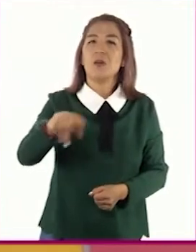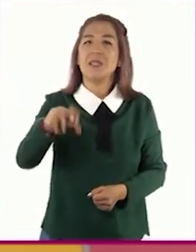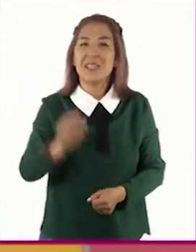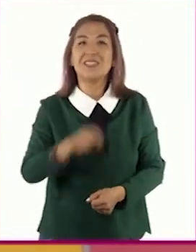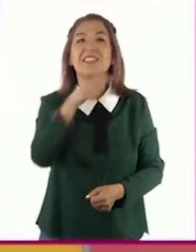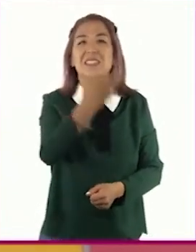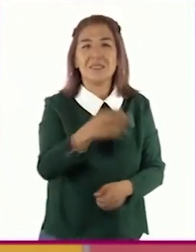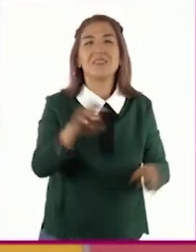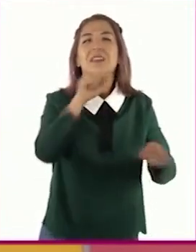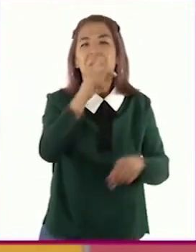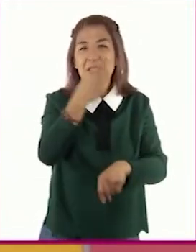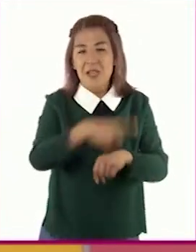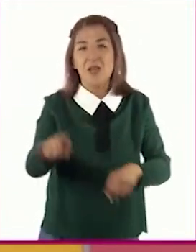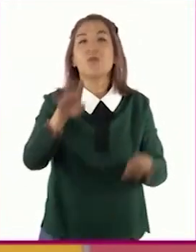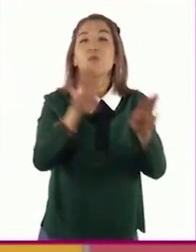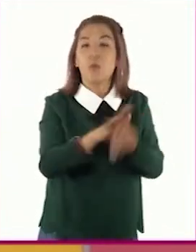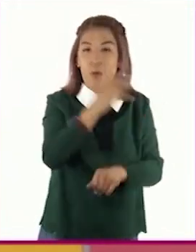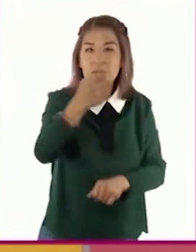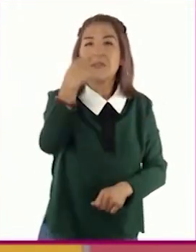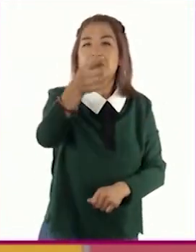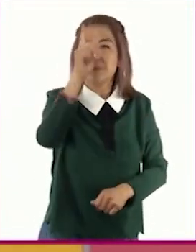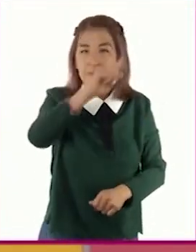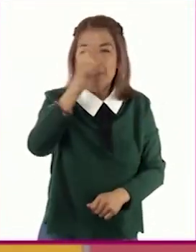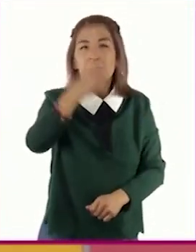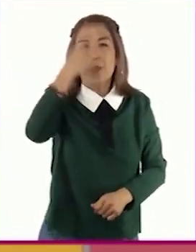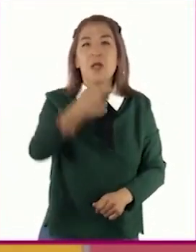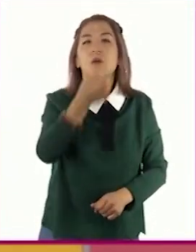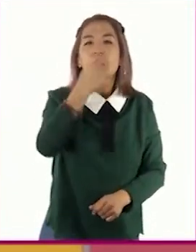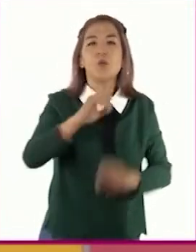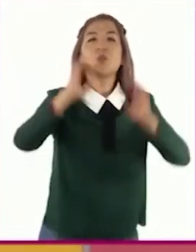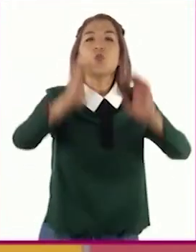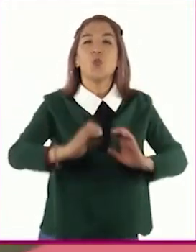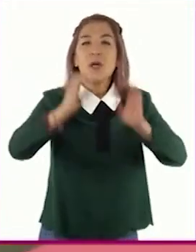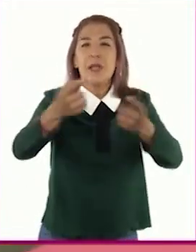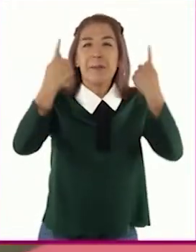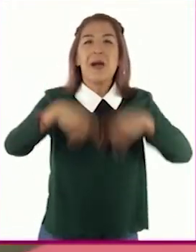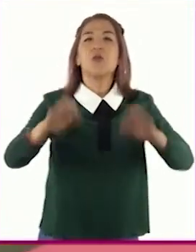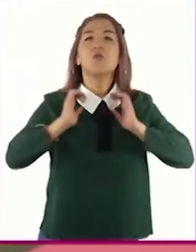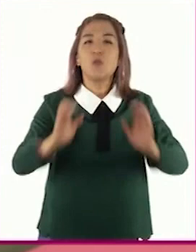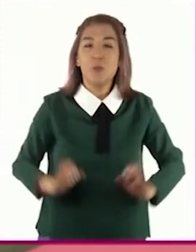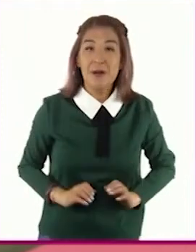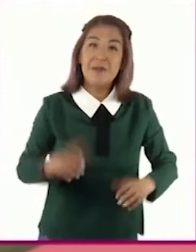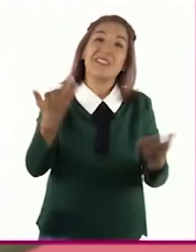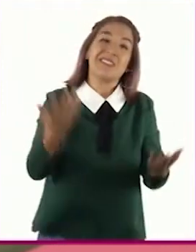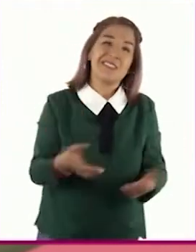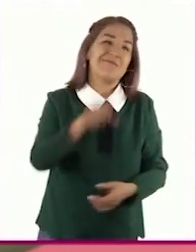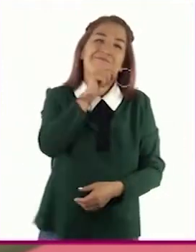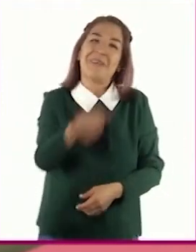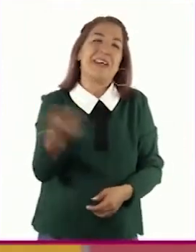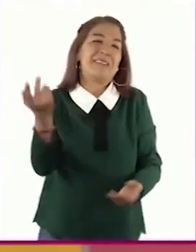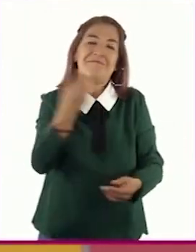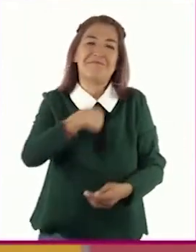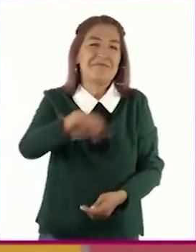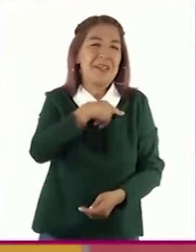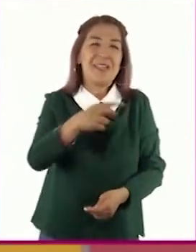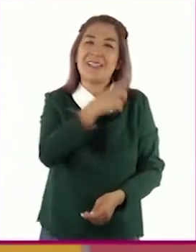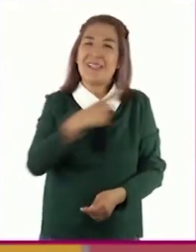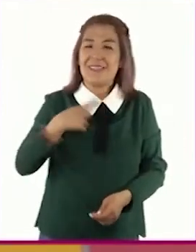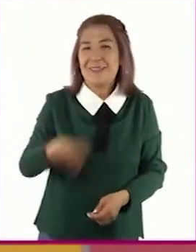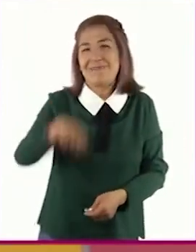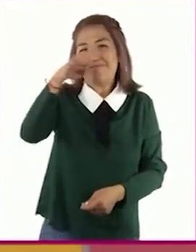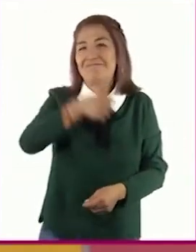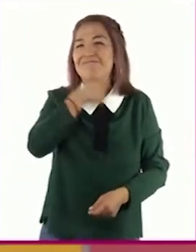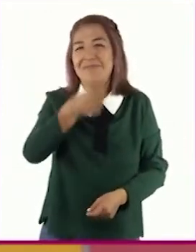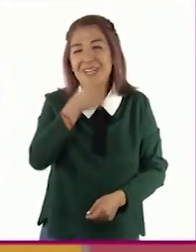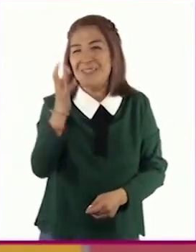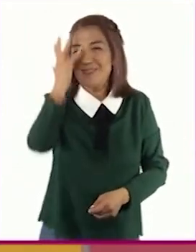eso recomiendan tomar antioxidantes para no envejecer tan rápido. Aunque claro, no hay de otra, vamos a envejecer. Pues me despido.